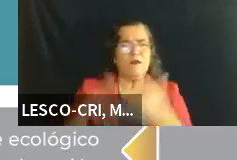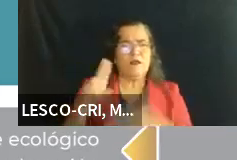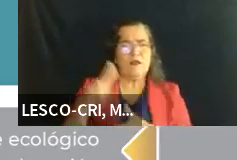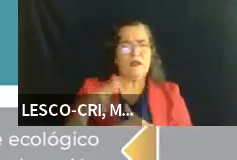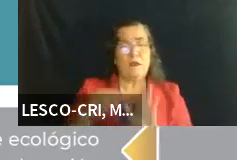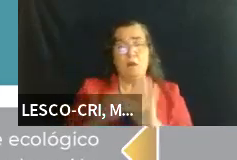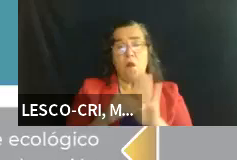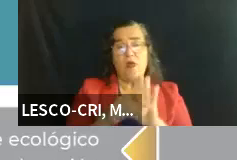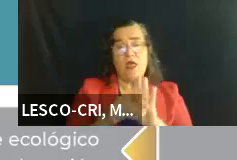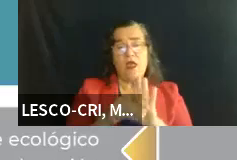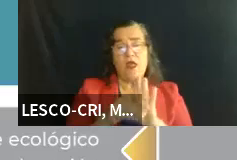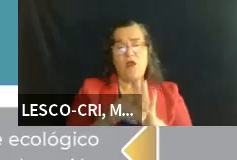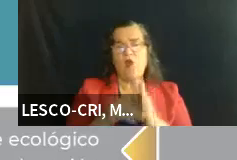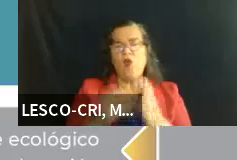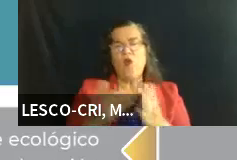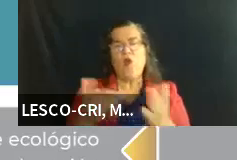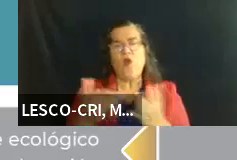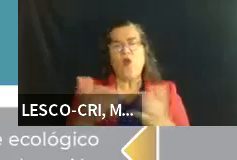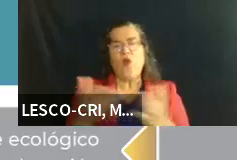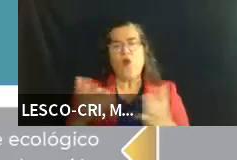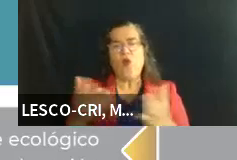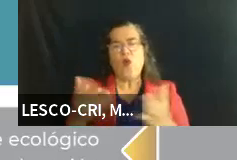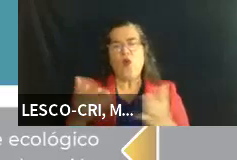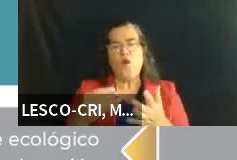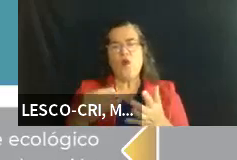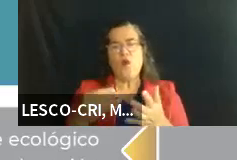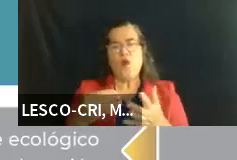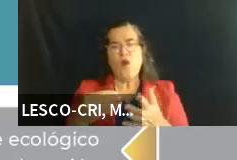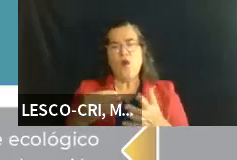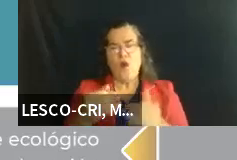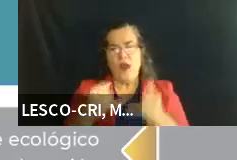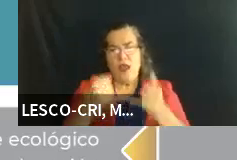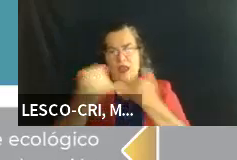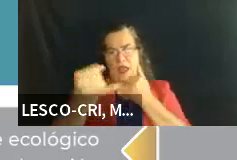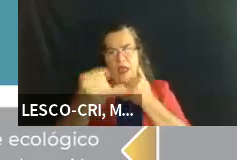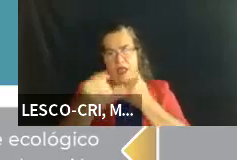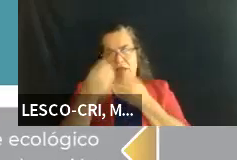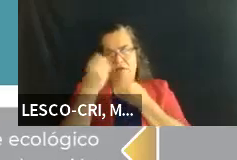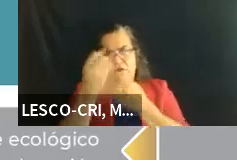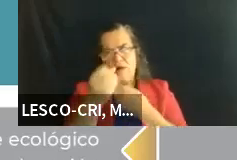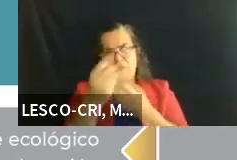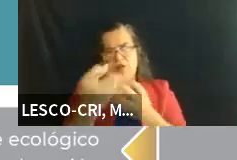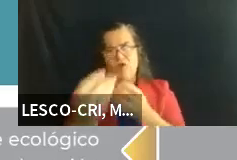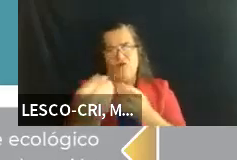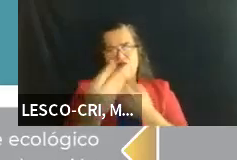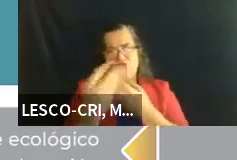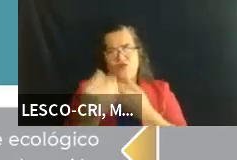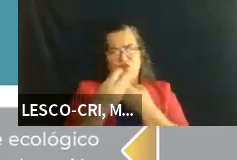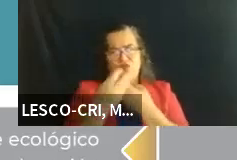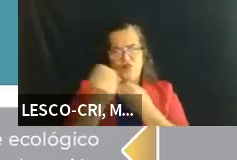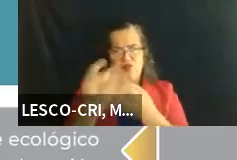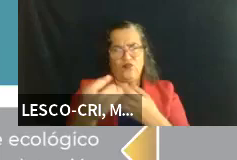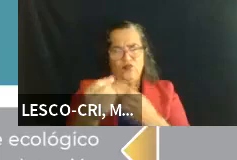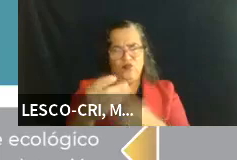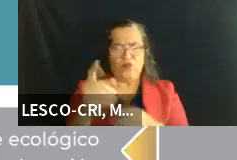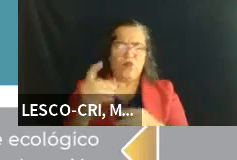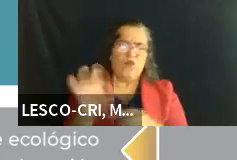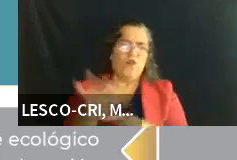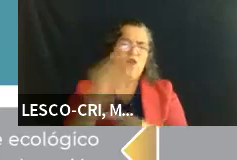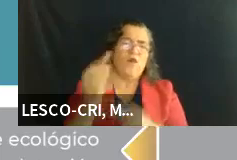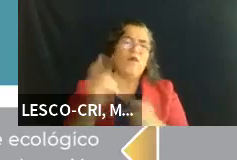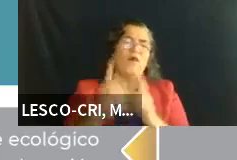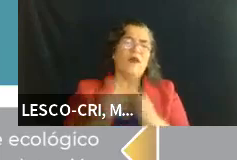basado en la transmisión lineal de información bajo el formato meramente expositivo, hoy en